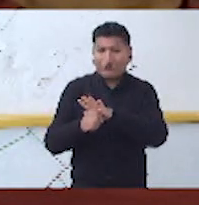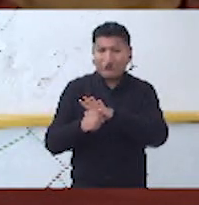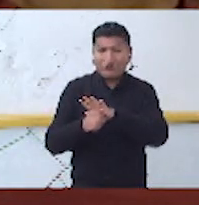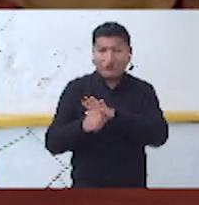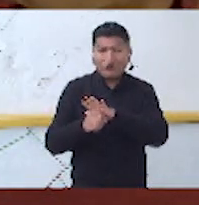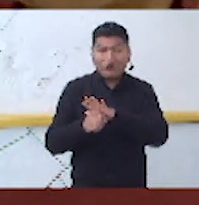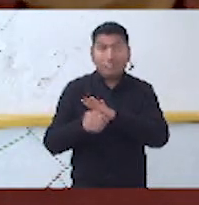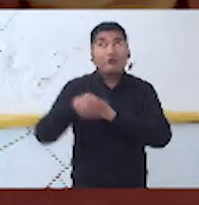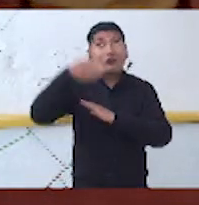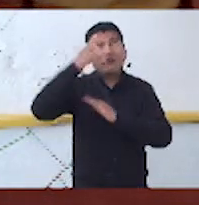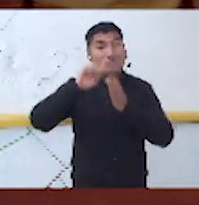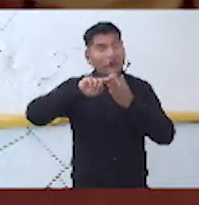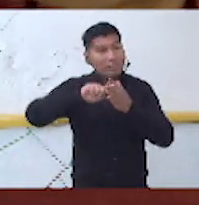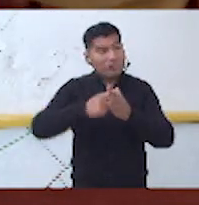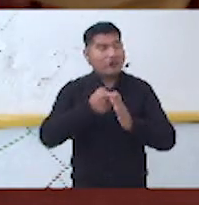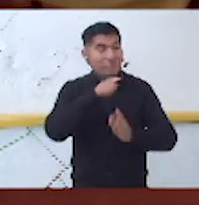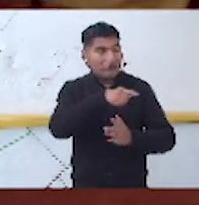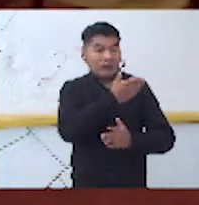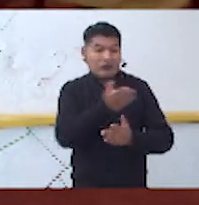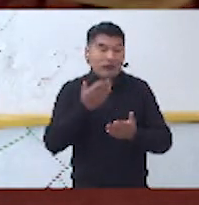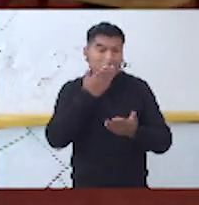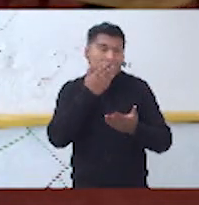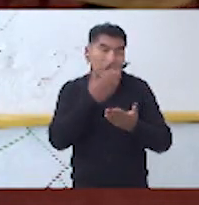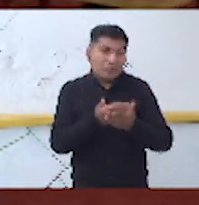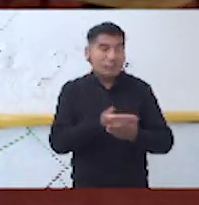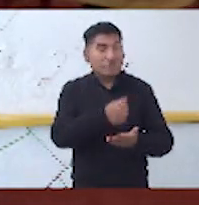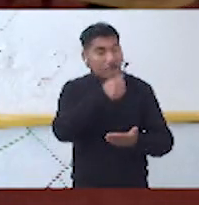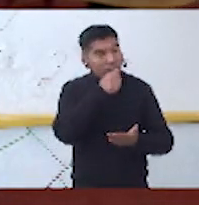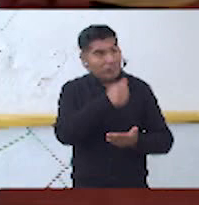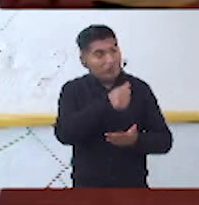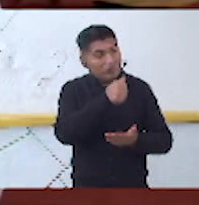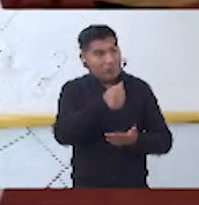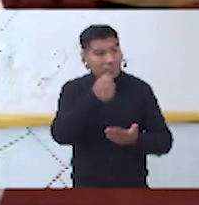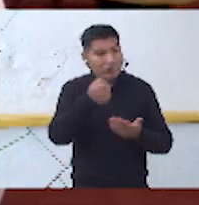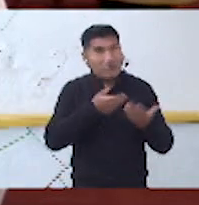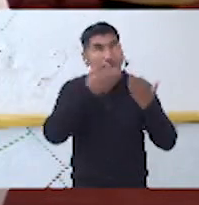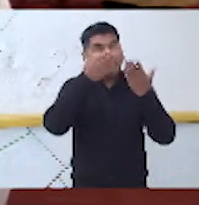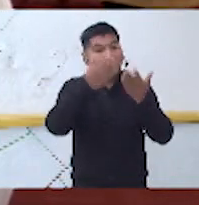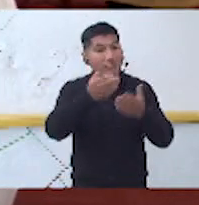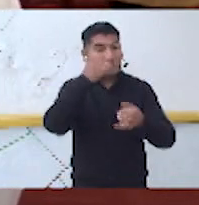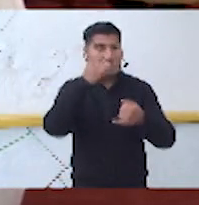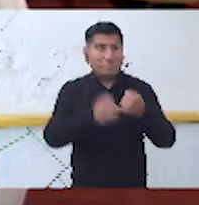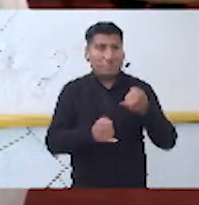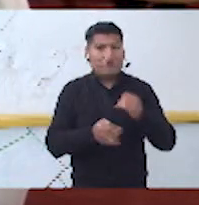que comenzó en ti la obra buena, él mismo la lleve a término.